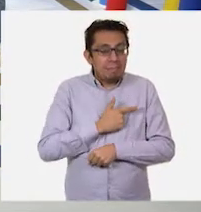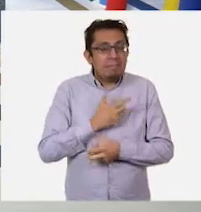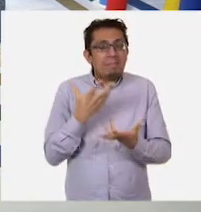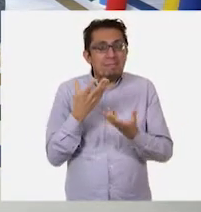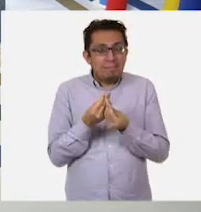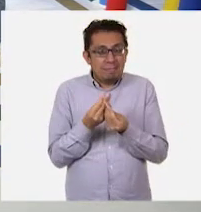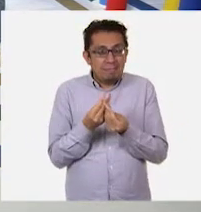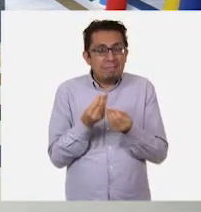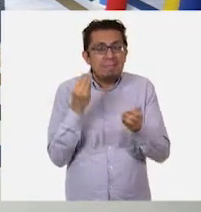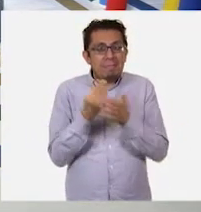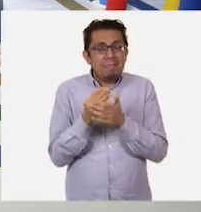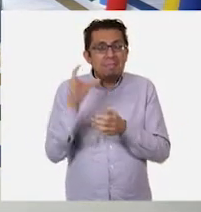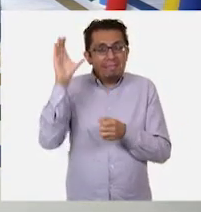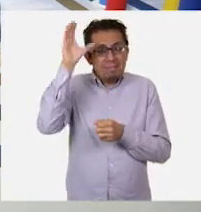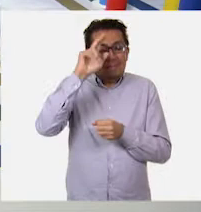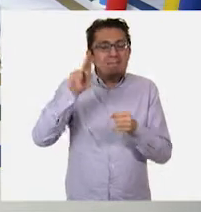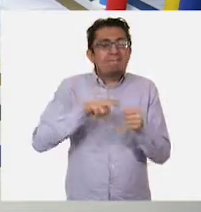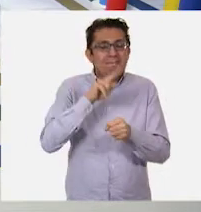Ciencias Naturales!